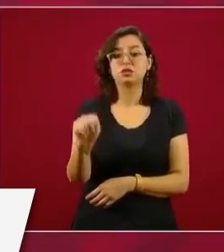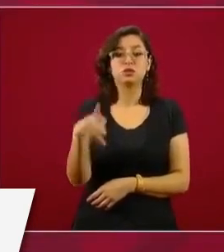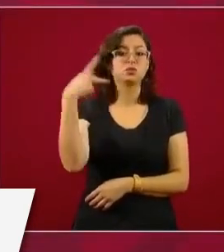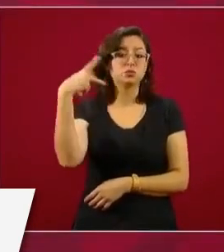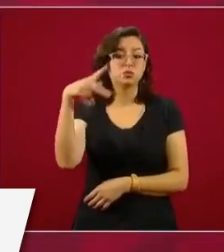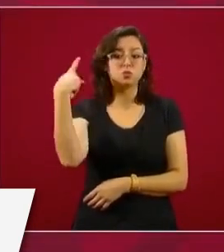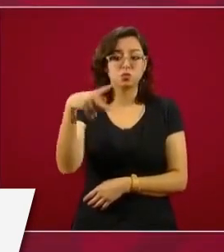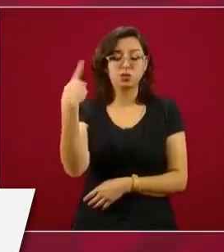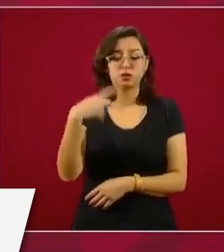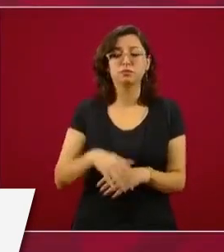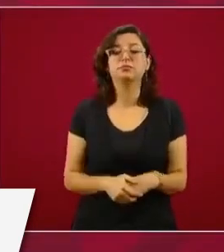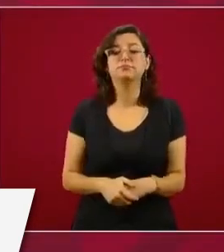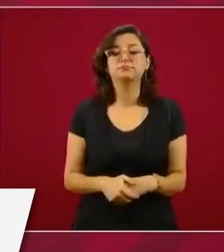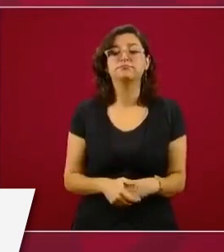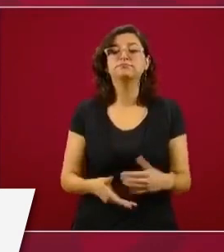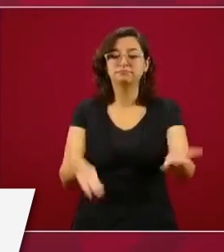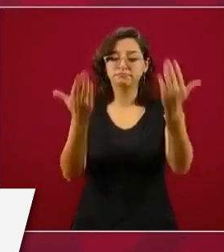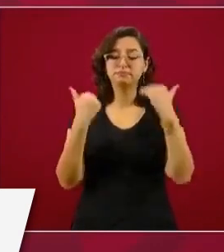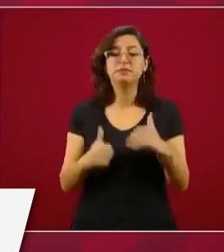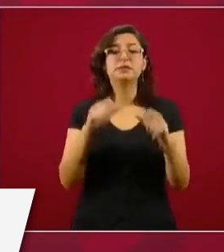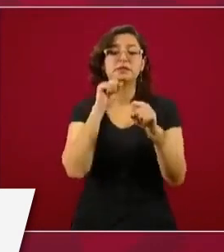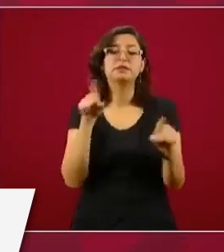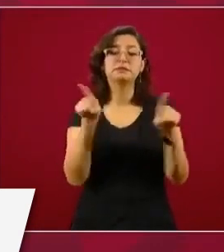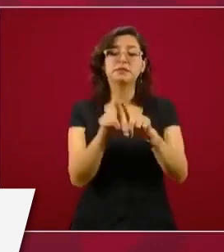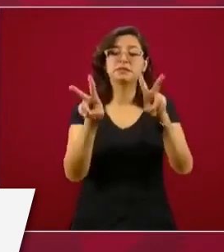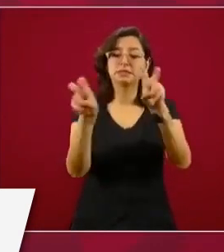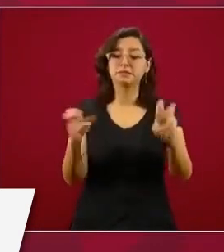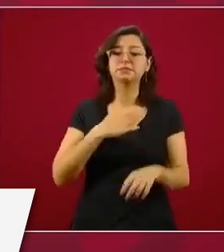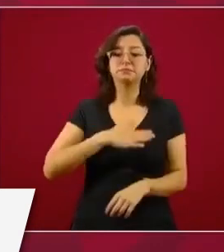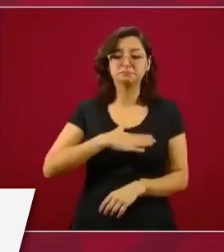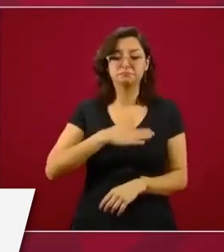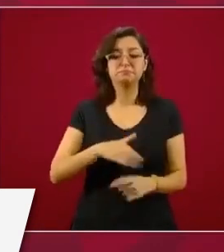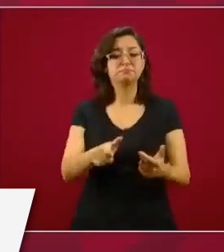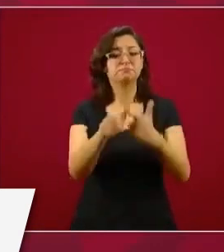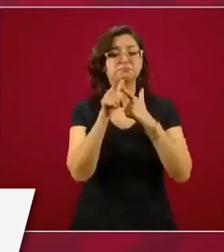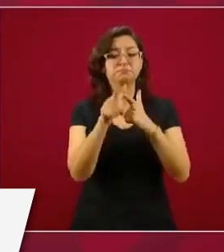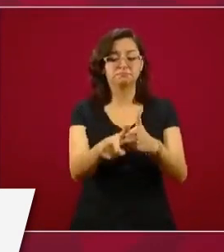Puebla. Seguimos revisando también los sanitarios